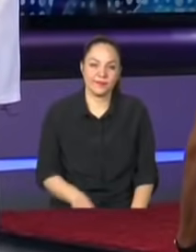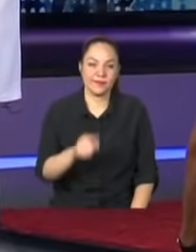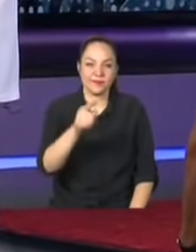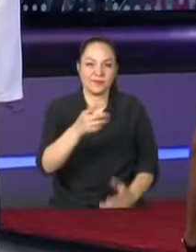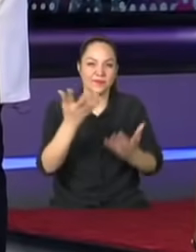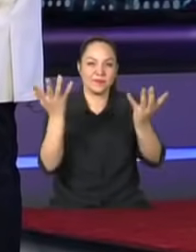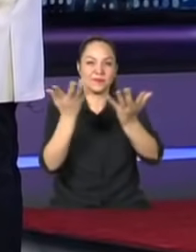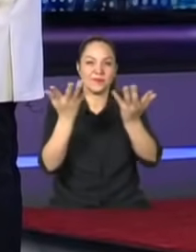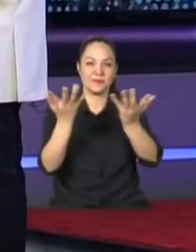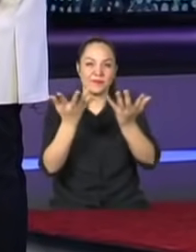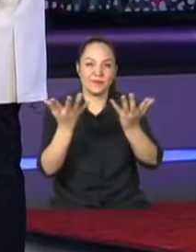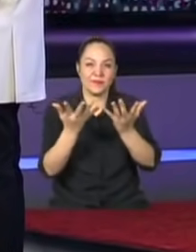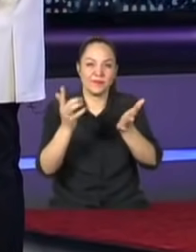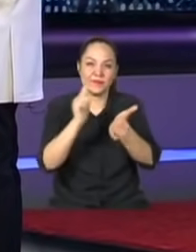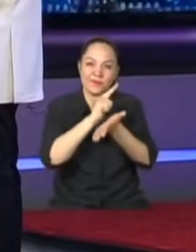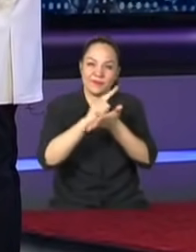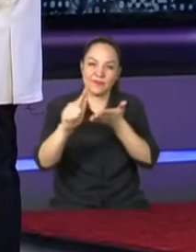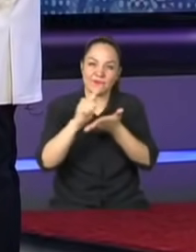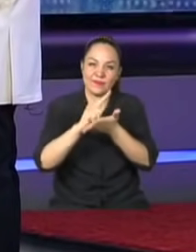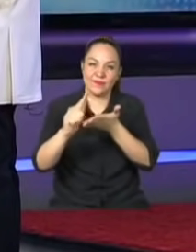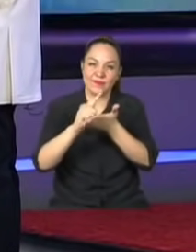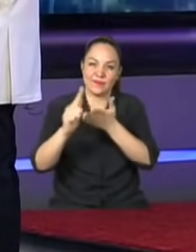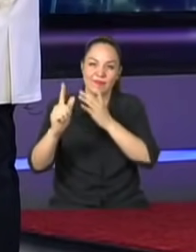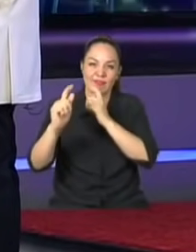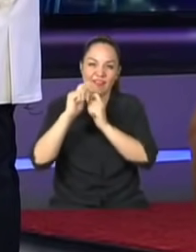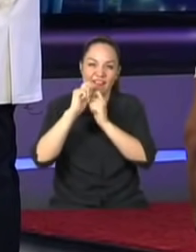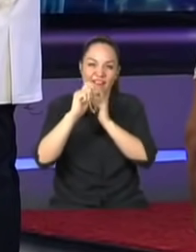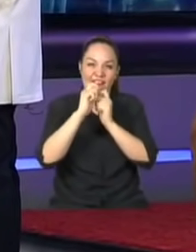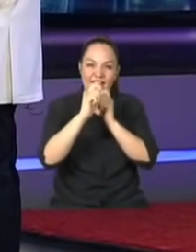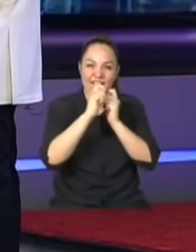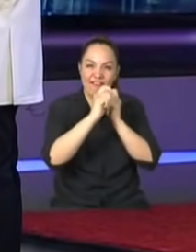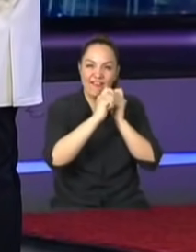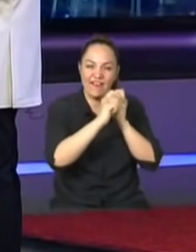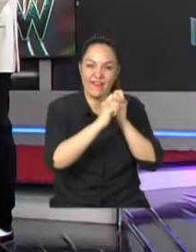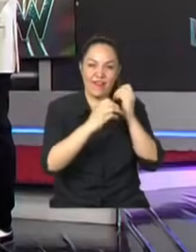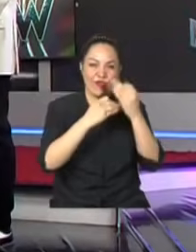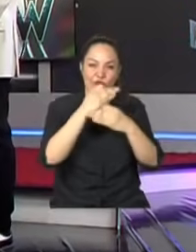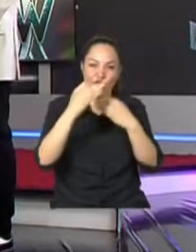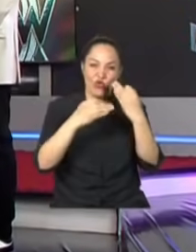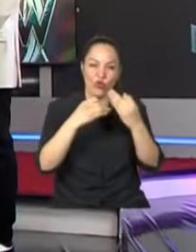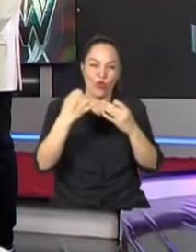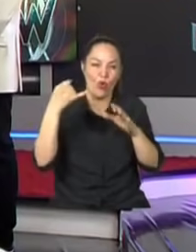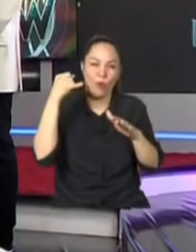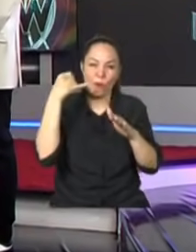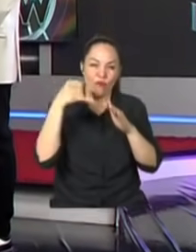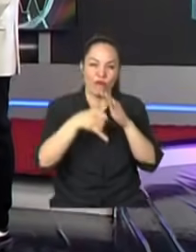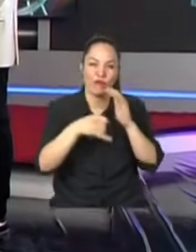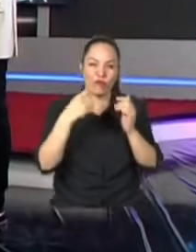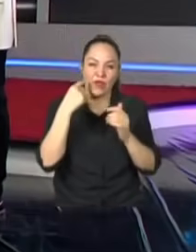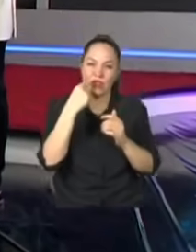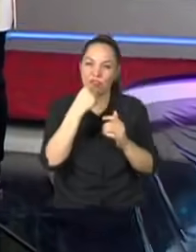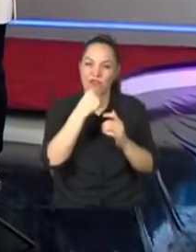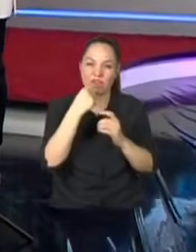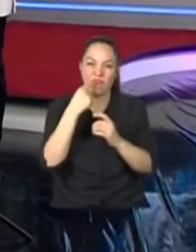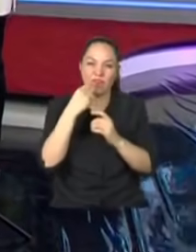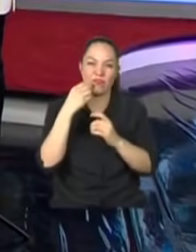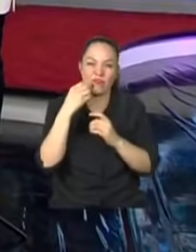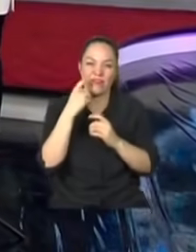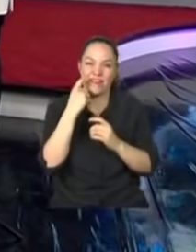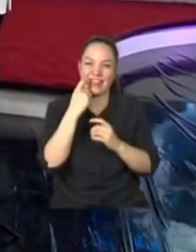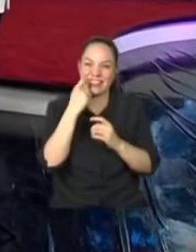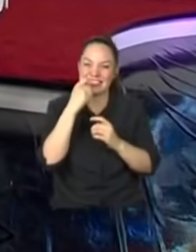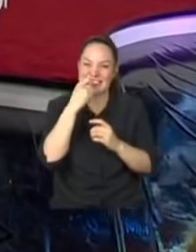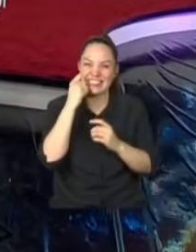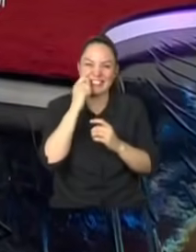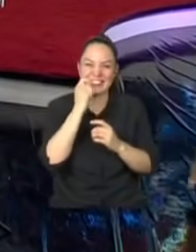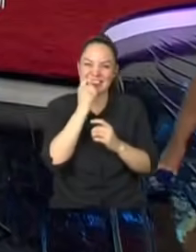Vamos a realizarle una limpieza dental, ¿sí?, que se llama de tartraje. Es una limpieza muy profunda para limpiar bien todo el sarro que tiene aquí